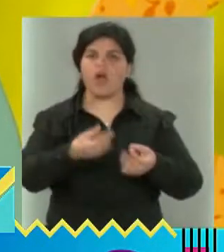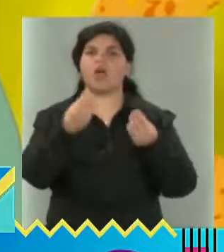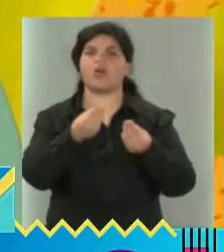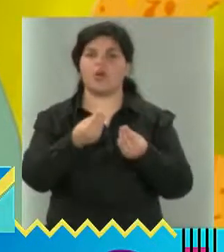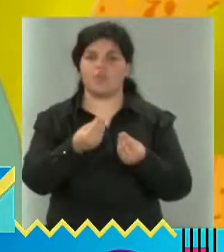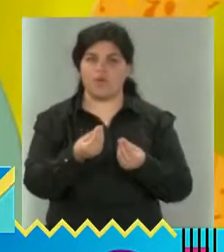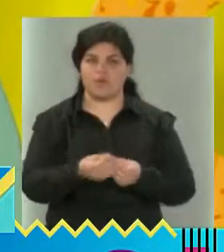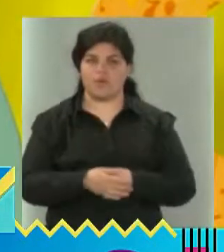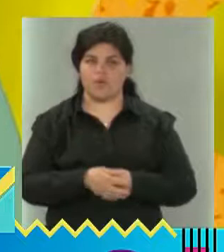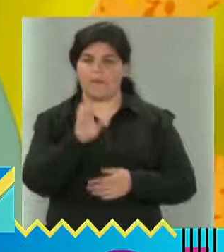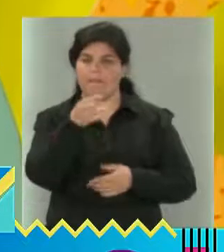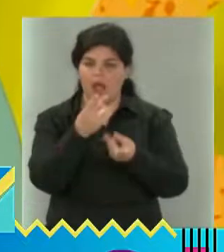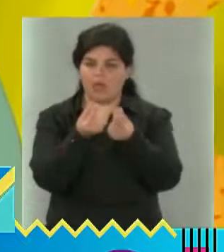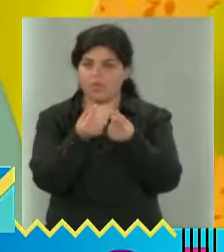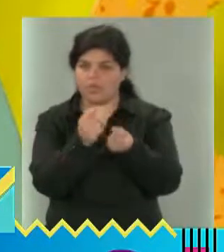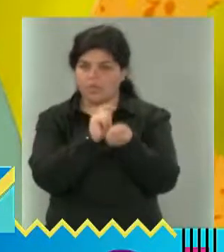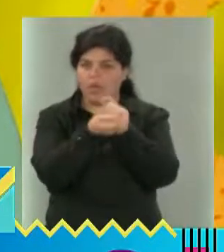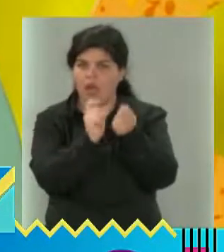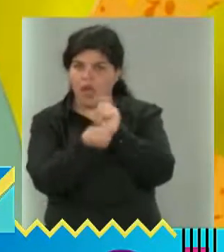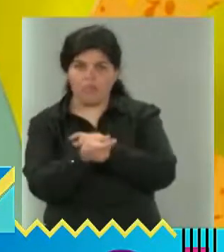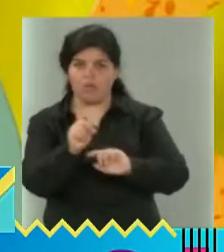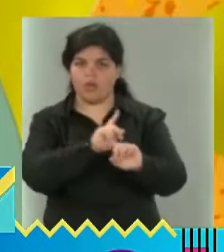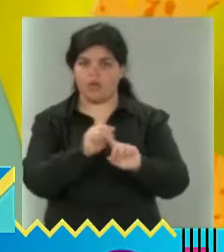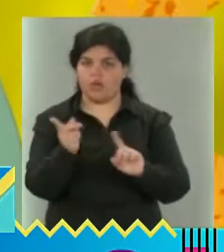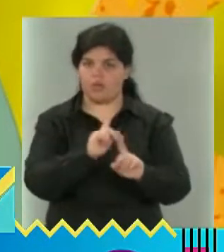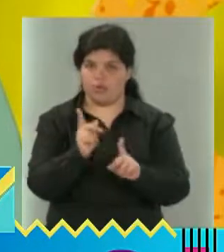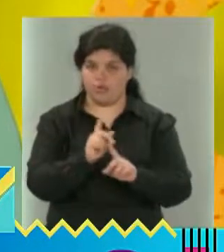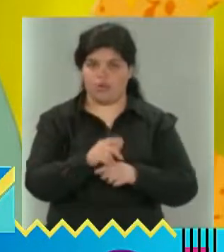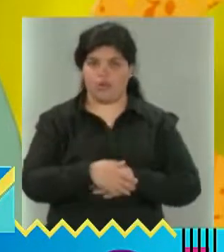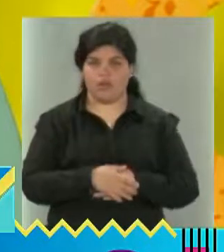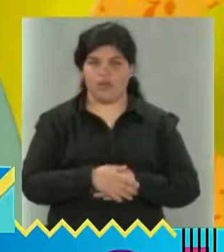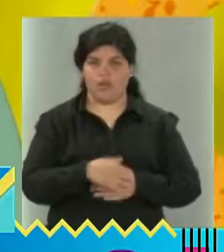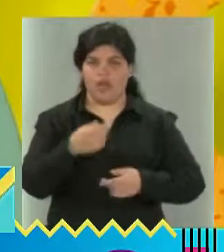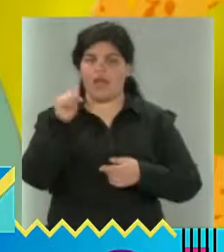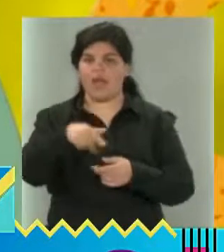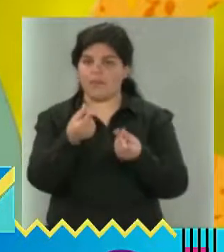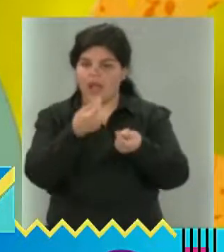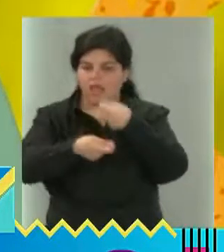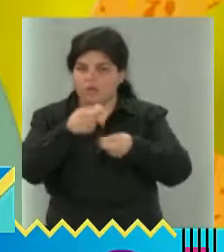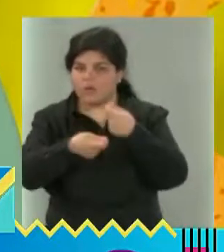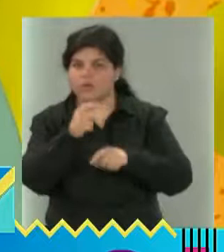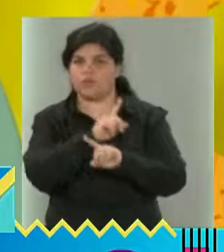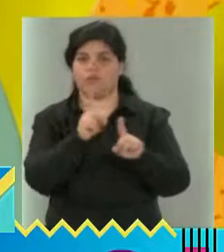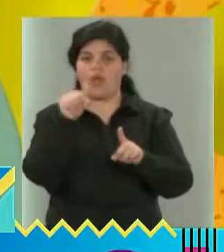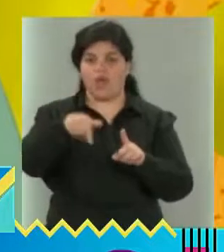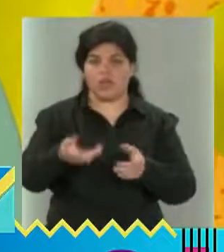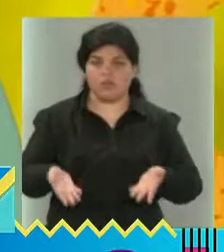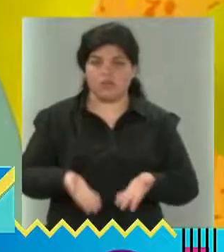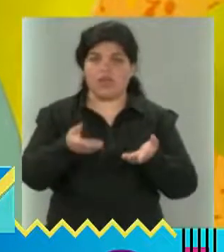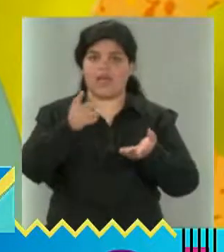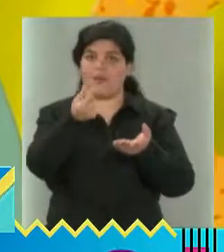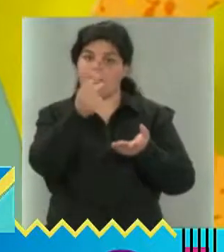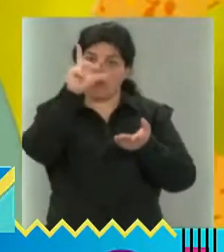El régimen cambiario, si bien es un empujoncito, digamos, que da en los momentos de devaluación, nosotros estamos hablando